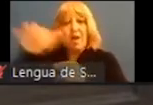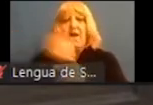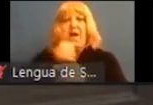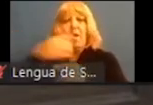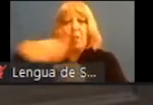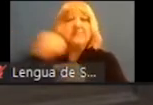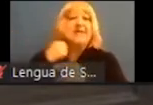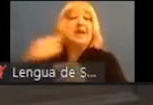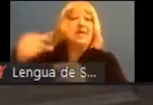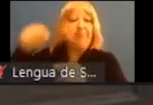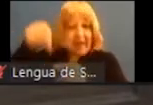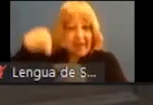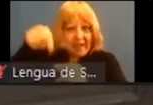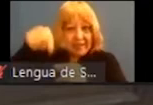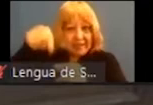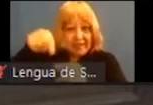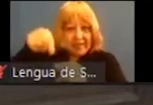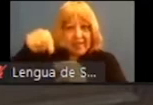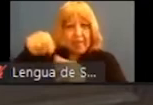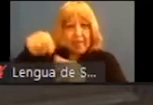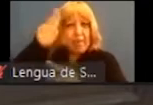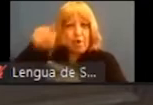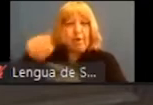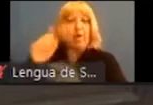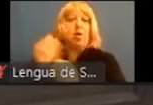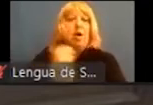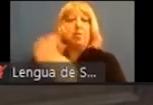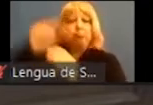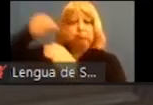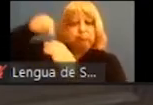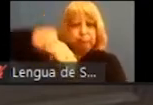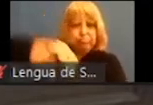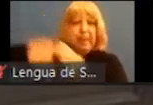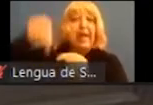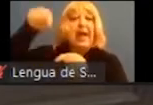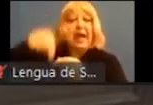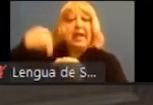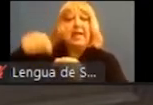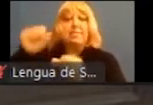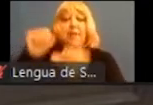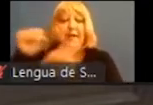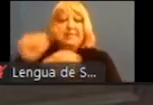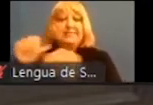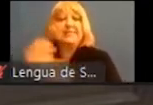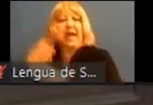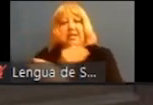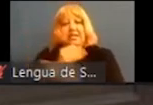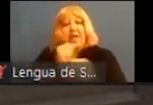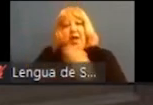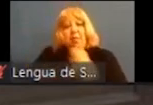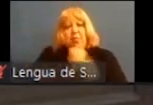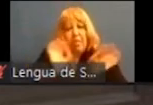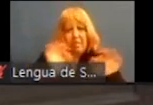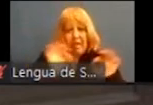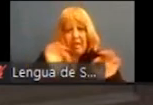Rafael. Ahí Don Cornejo autorizó el fracking con sustancias químicas sin haber aprobado una declaración de